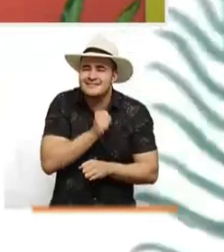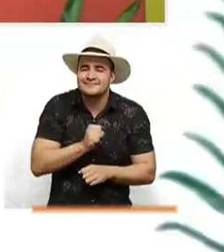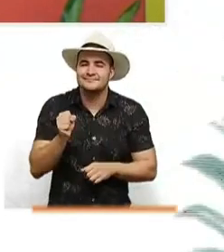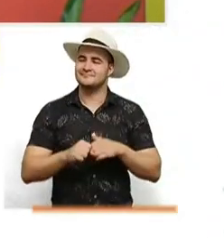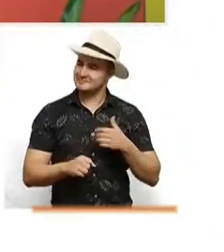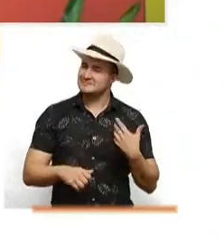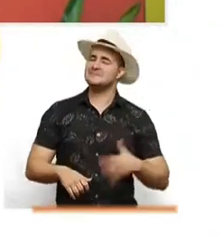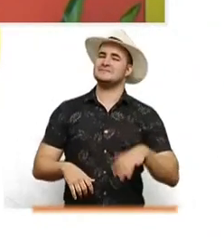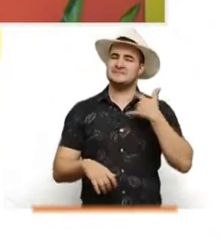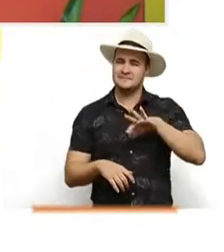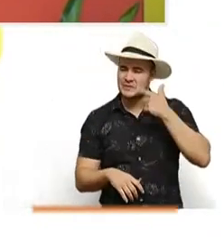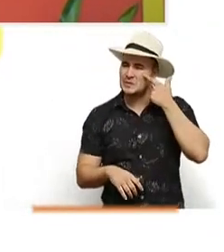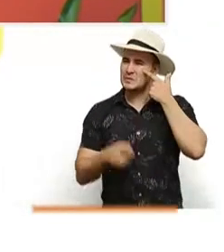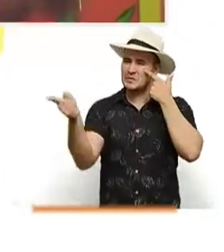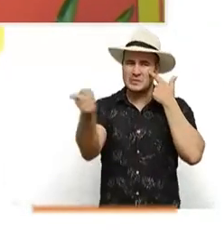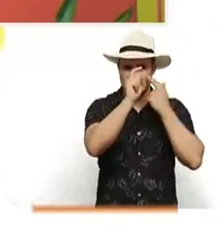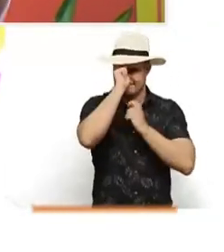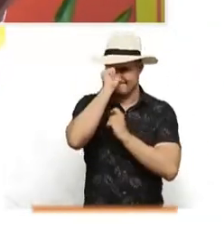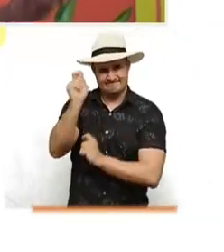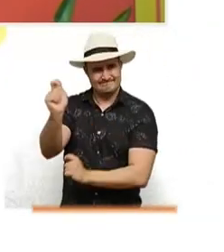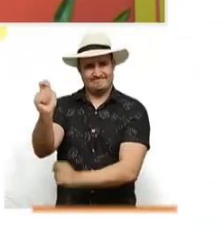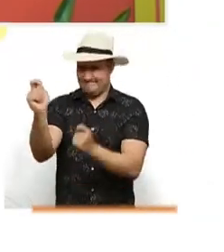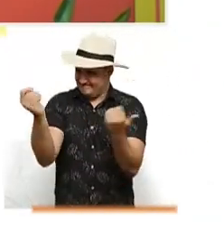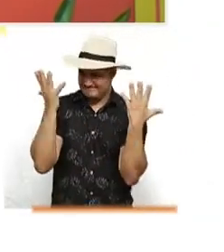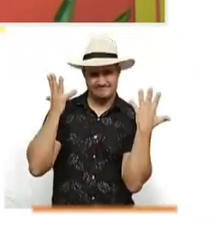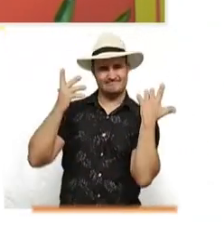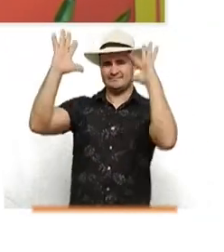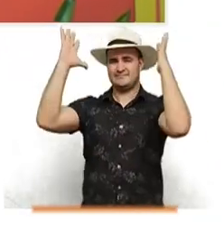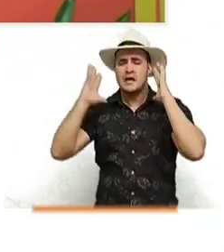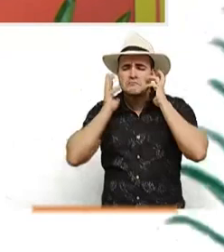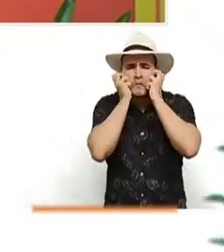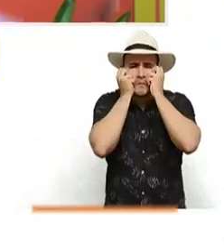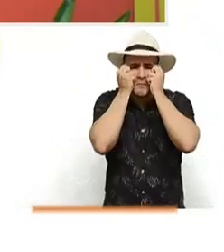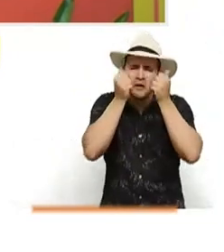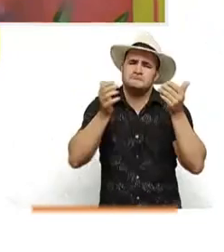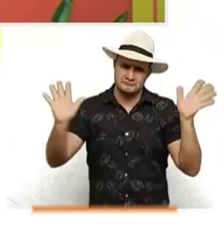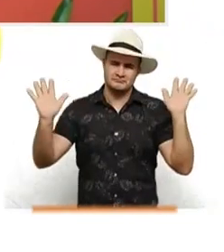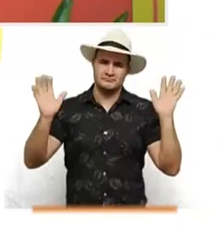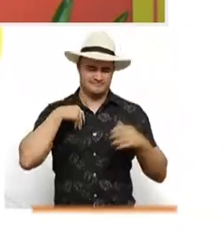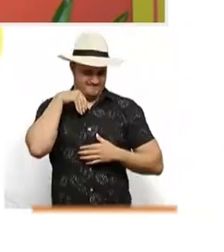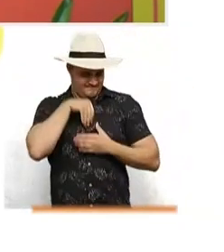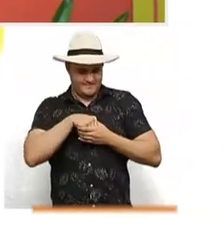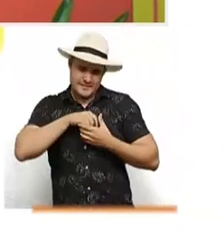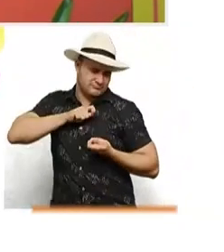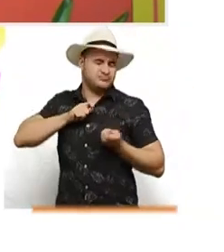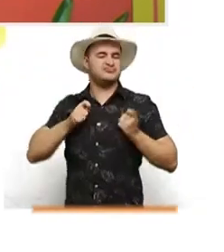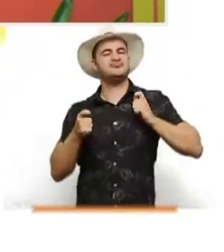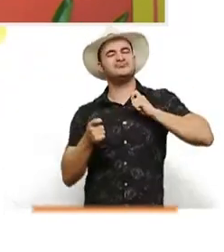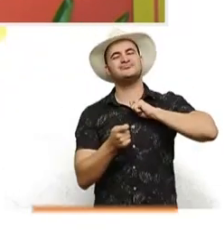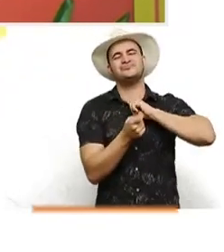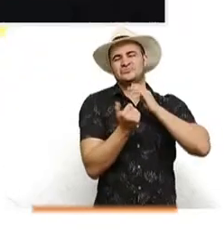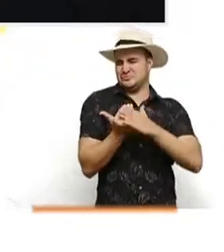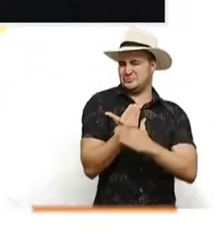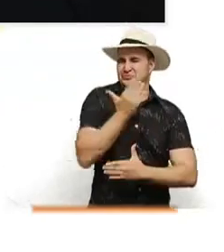una alabanza merece, porque es que la piel se arruga y el alma